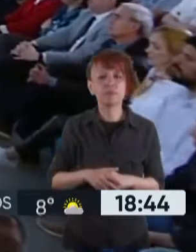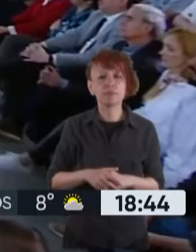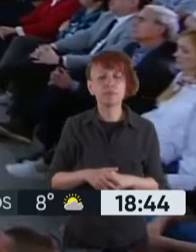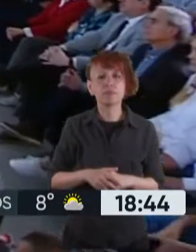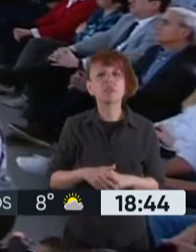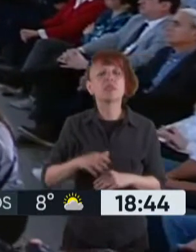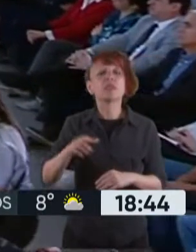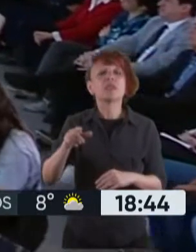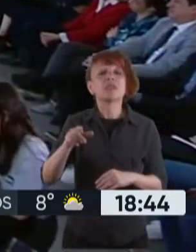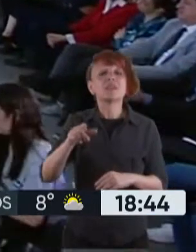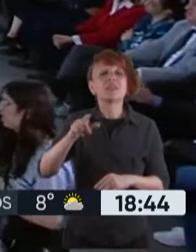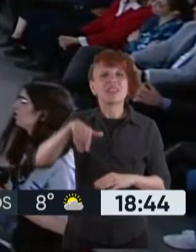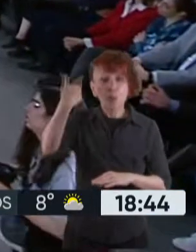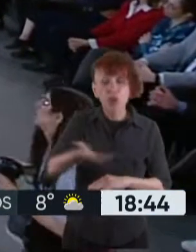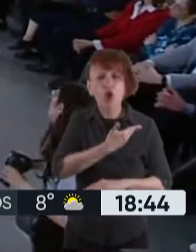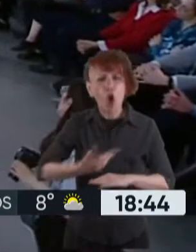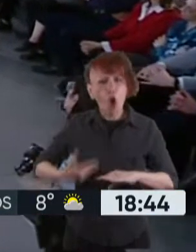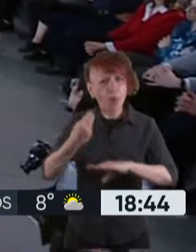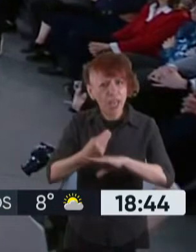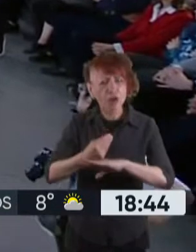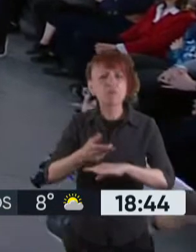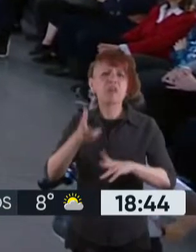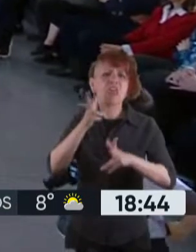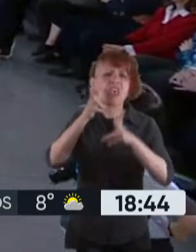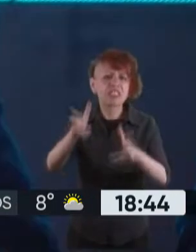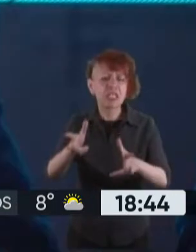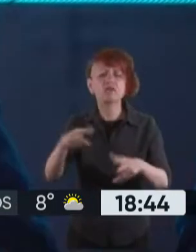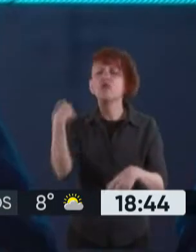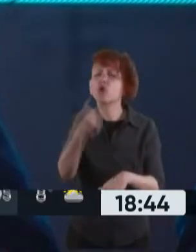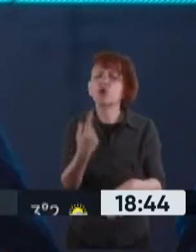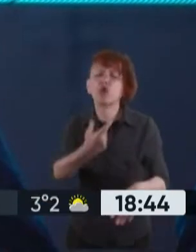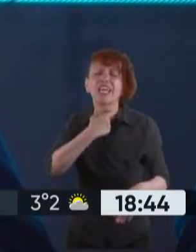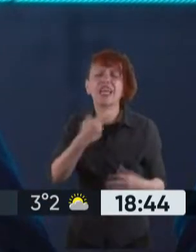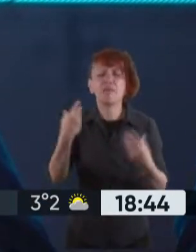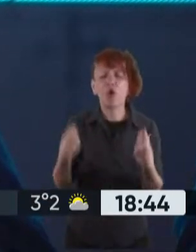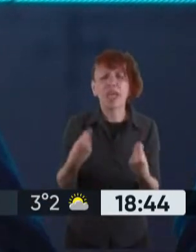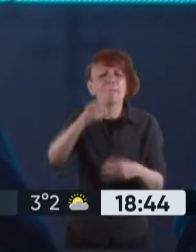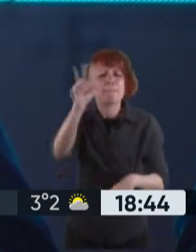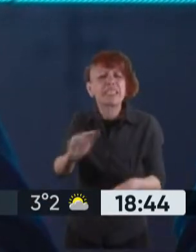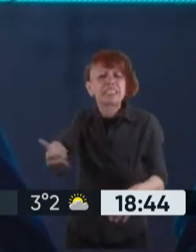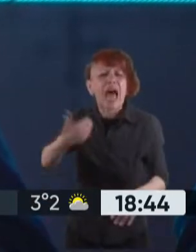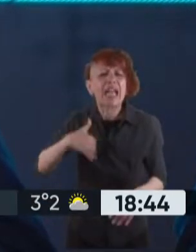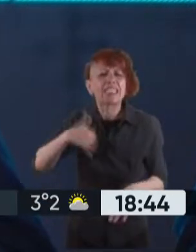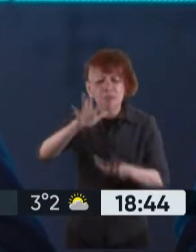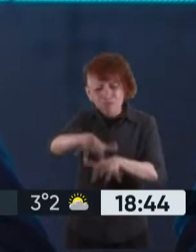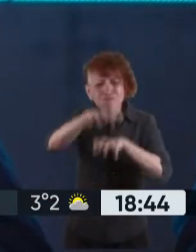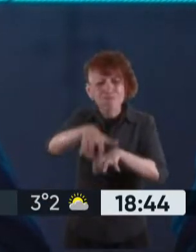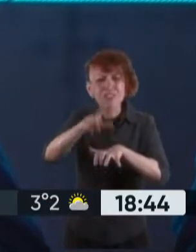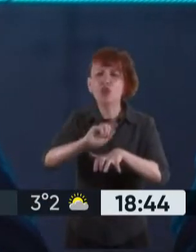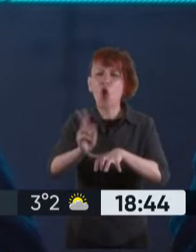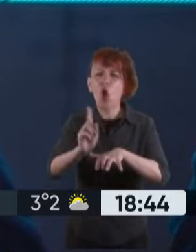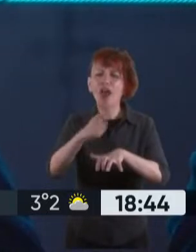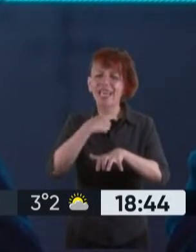solían decir que la aspiración que tenían era convertir a Argentina ya no en el granero del mundo, sino en el supermercado del mundo.